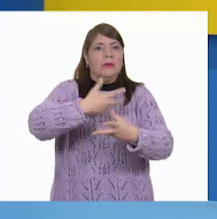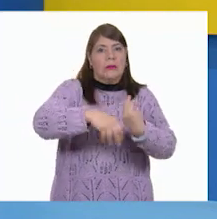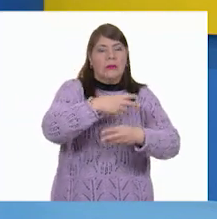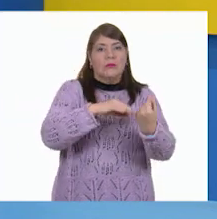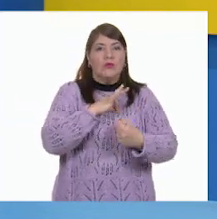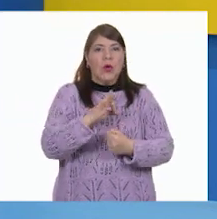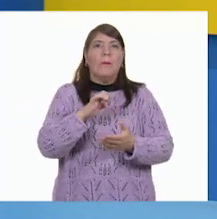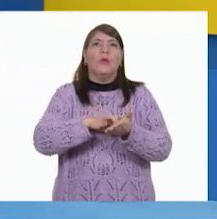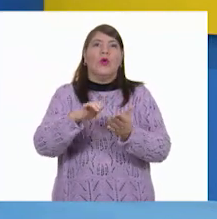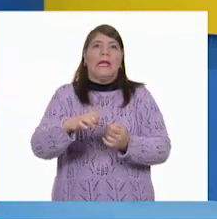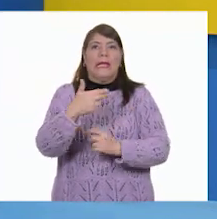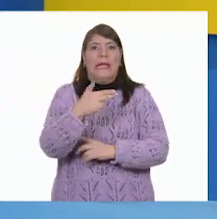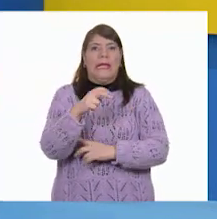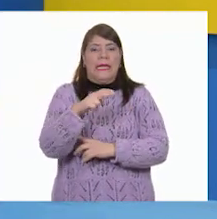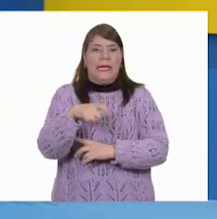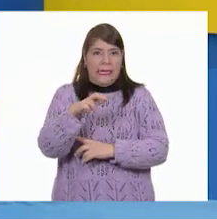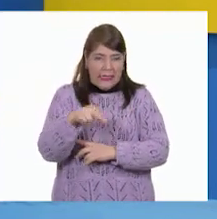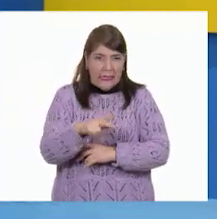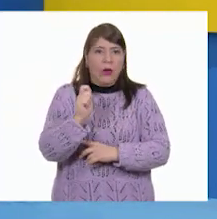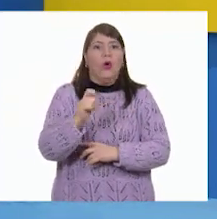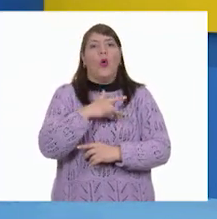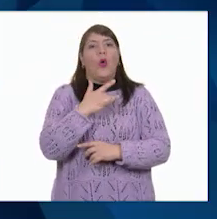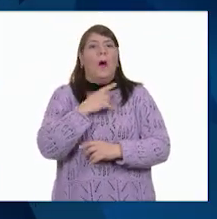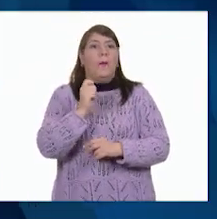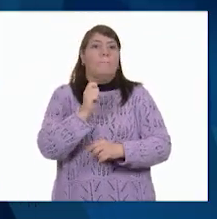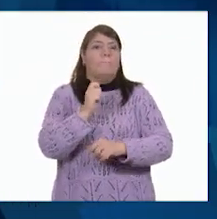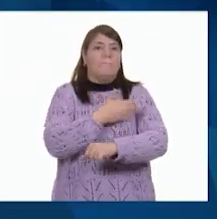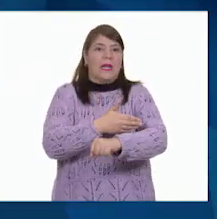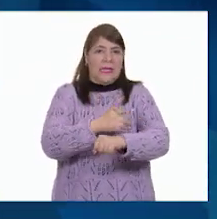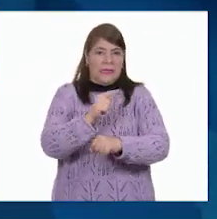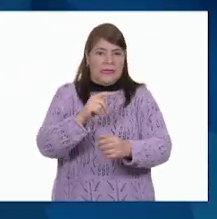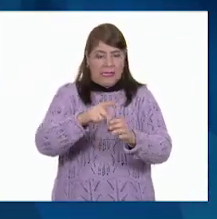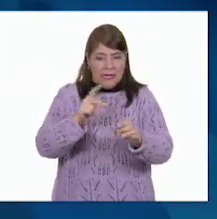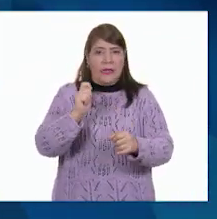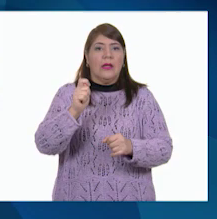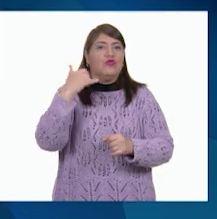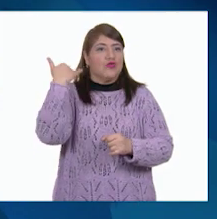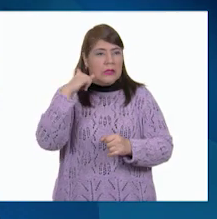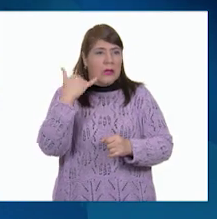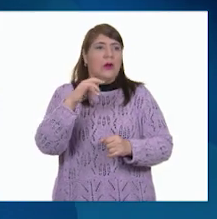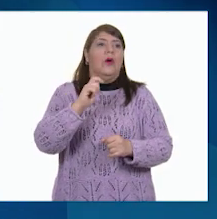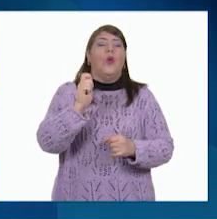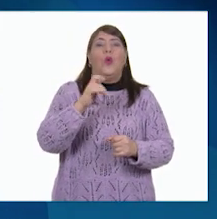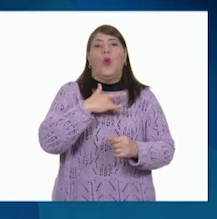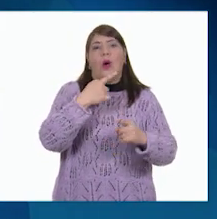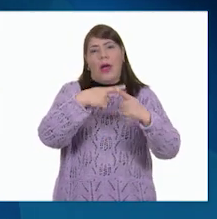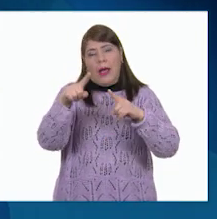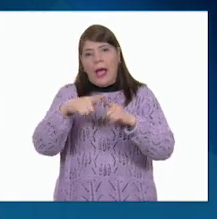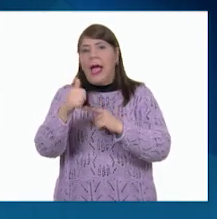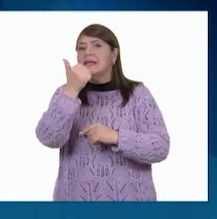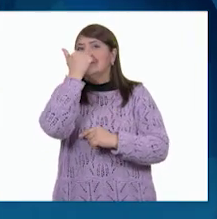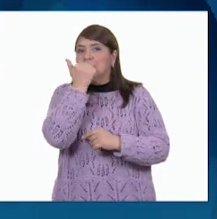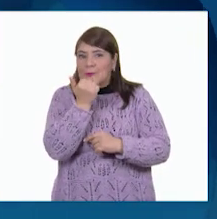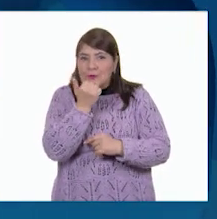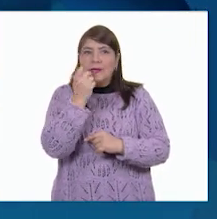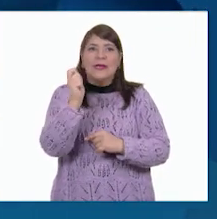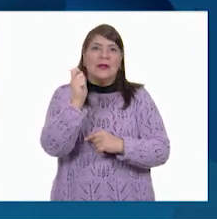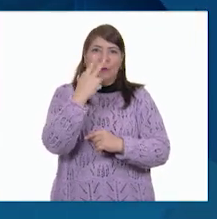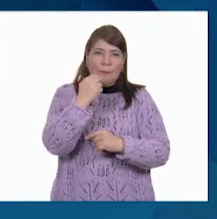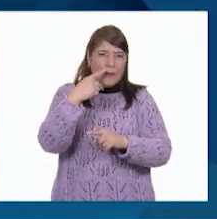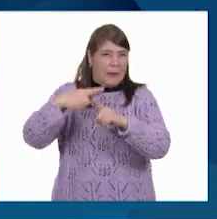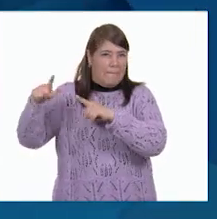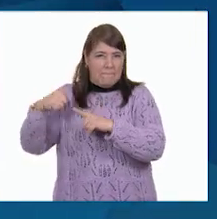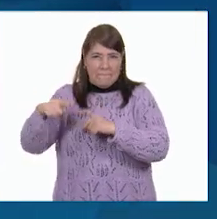de Nequén y el palo de tinta en Yucatán o el azúcar de Morelos y Puebla, productos, todos estos que fueron